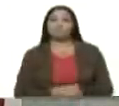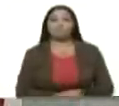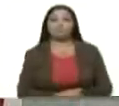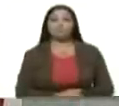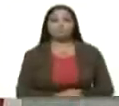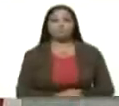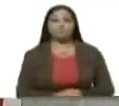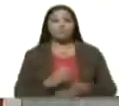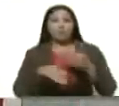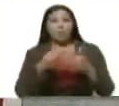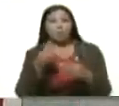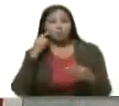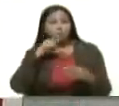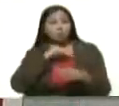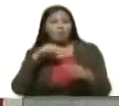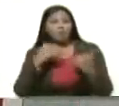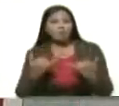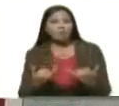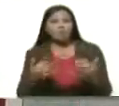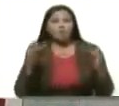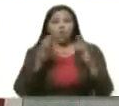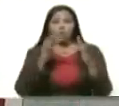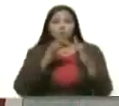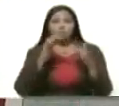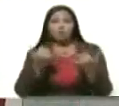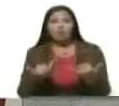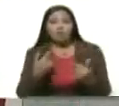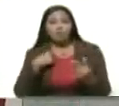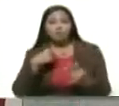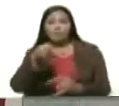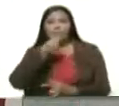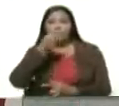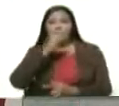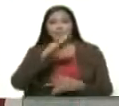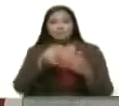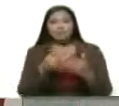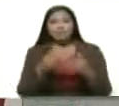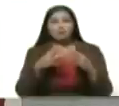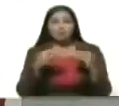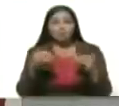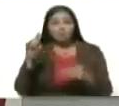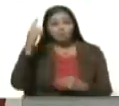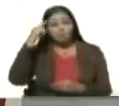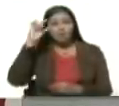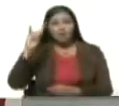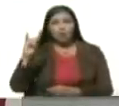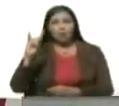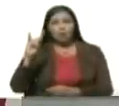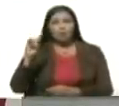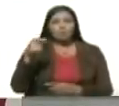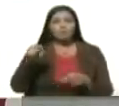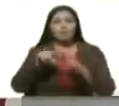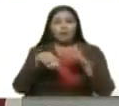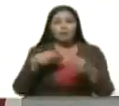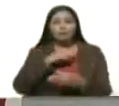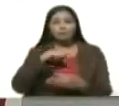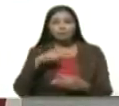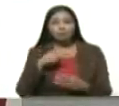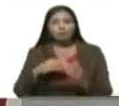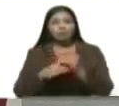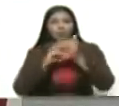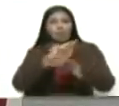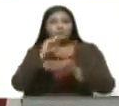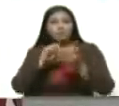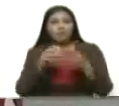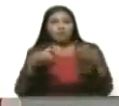tratar de momento de establecer en este momento conexión con la rueda de prensa habitual de los días lunes del Partido Socialista Unido de Venezuela. En este momento la Dirección Nacional